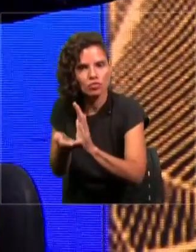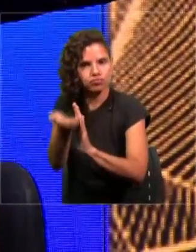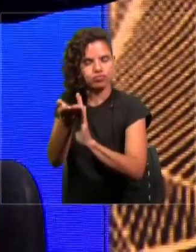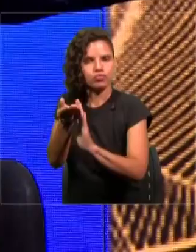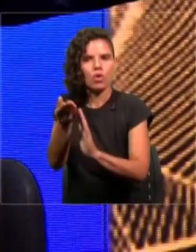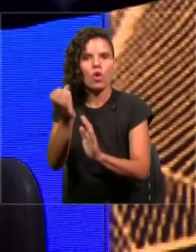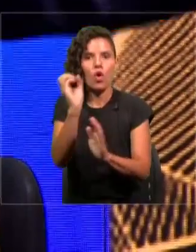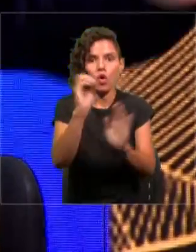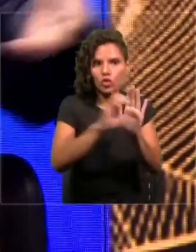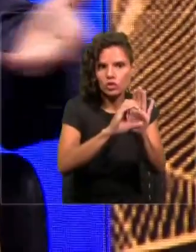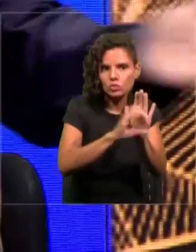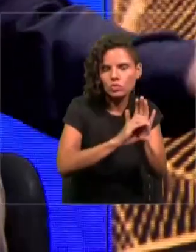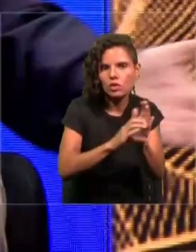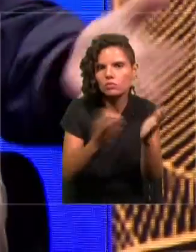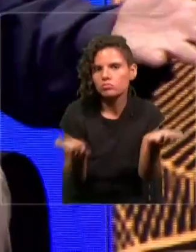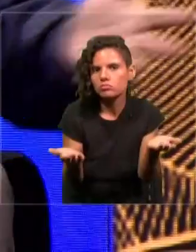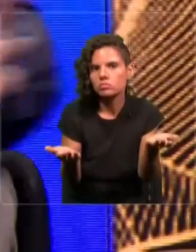constitución?